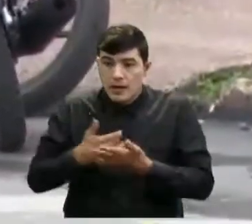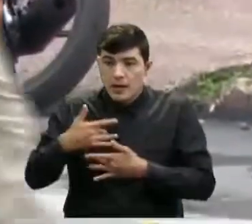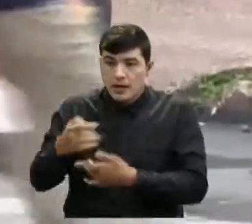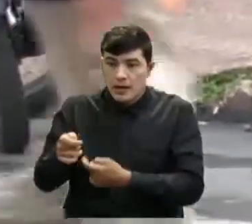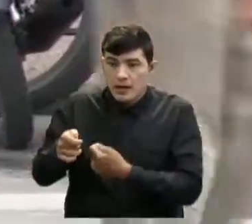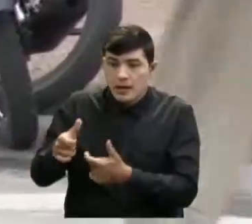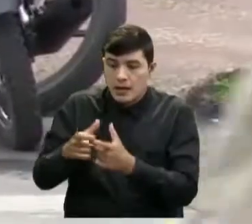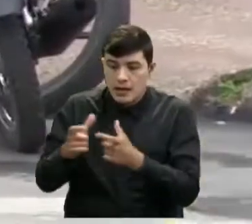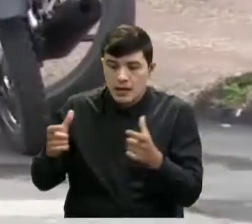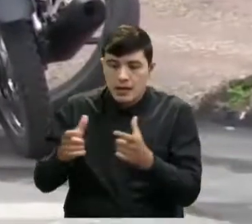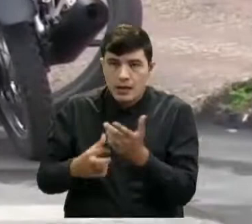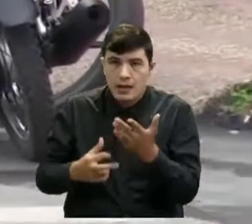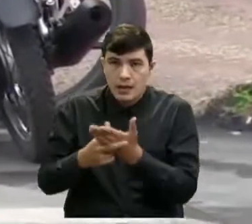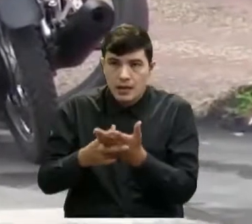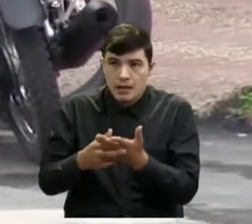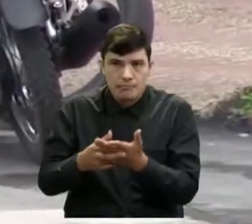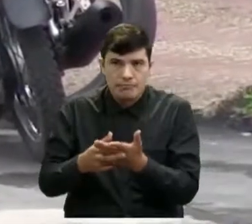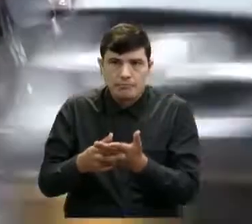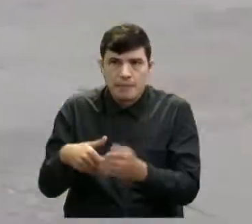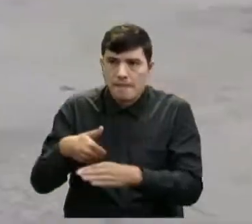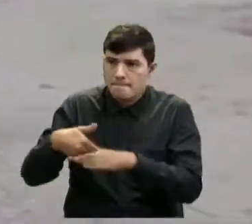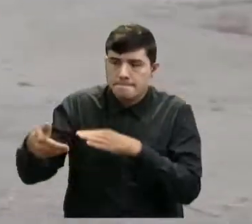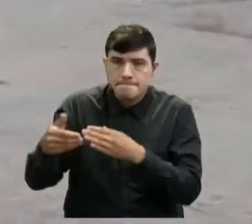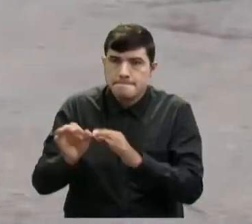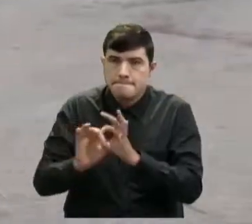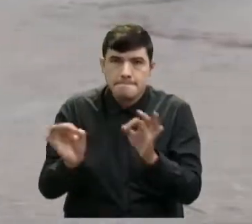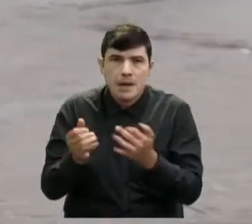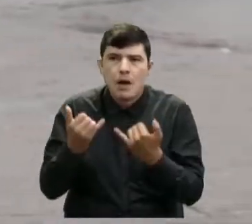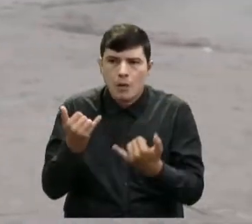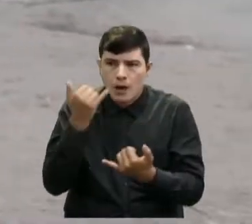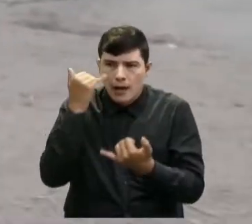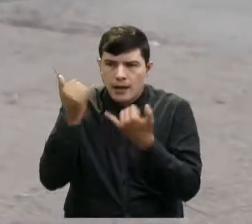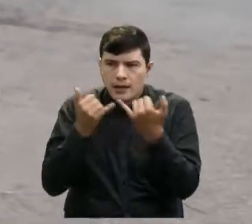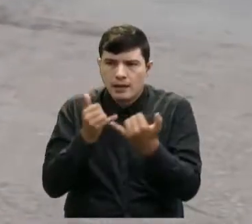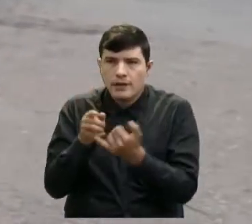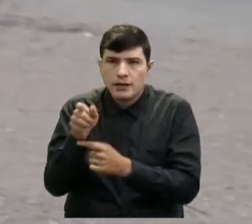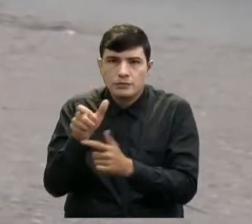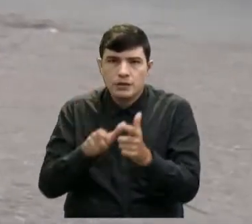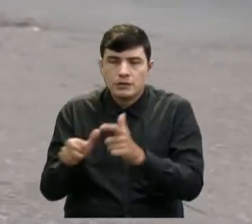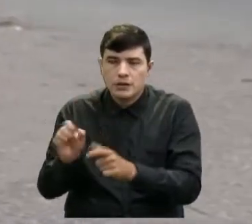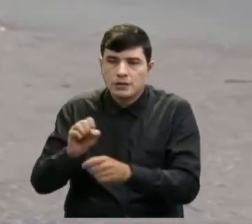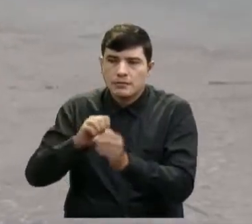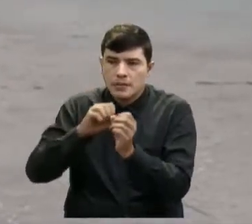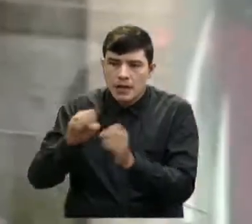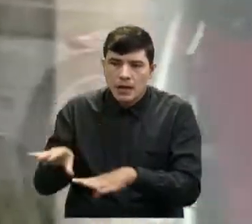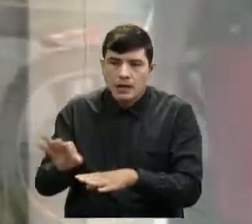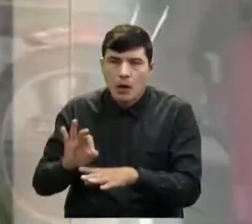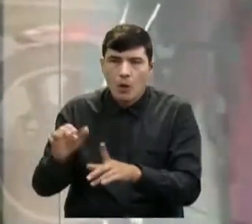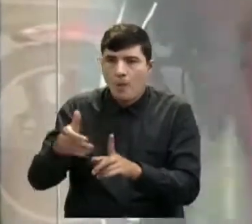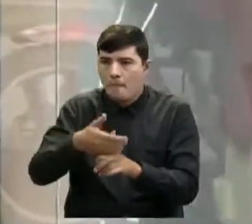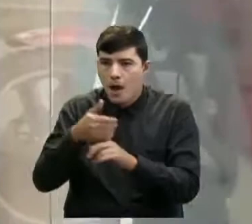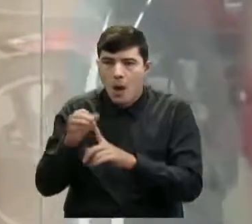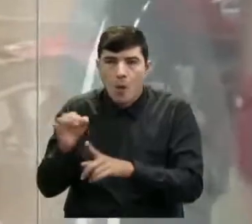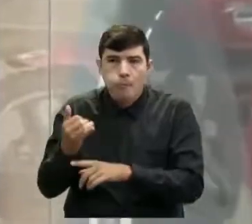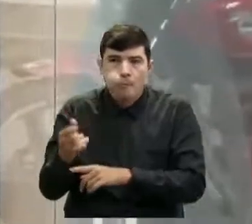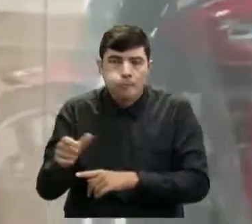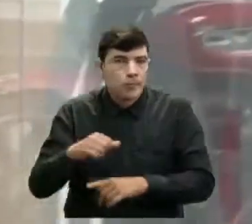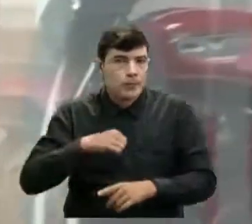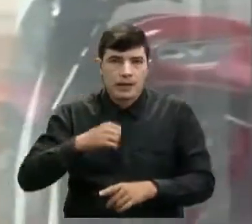subsidio económico que les fue adjudicado al ser identificados como desamparados o que no cuentan con una pensión